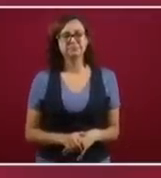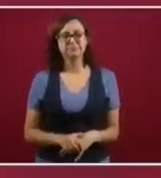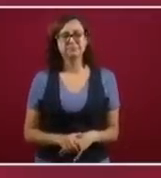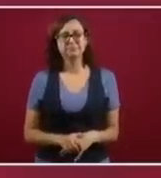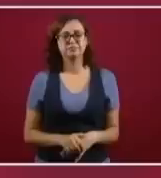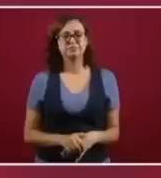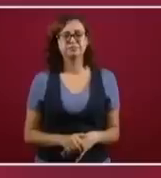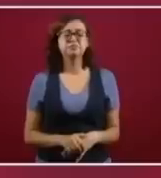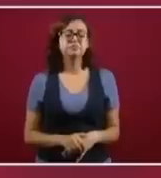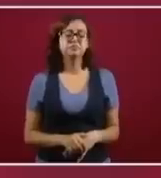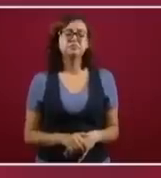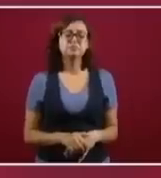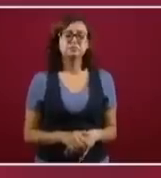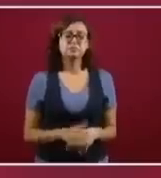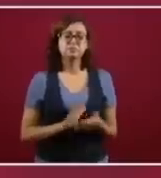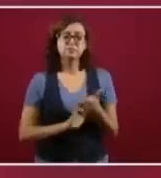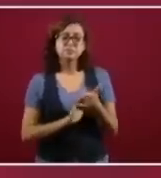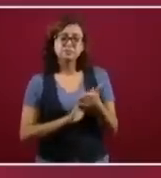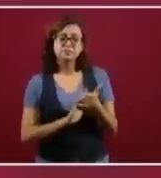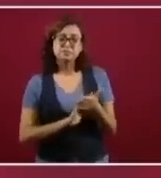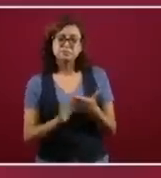Se les condonaba.